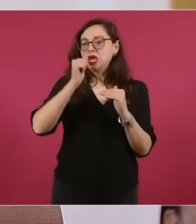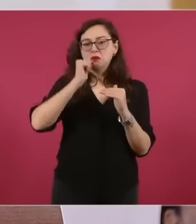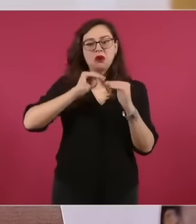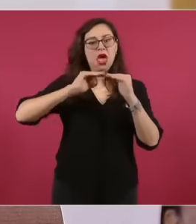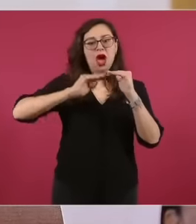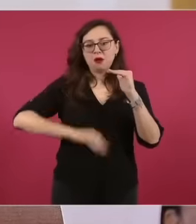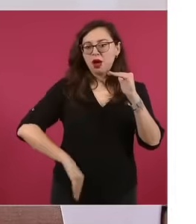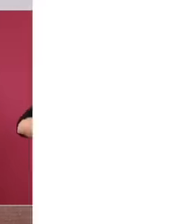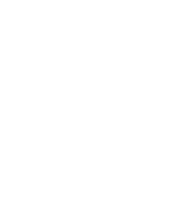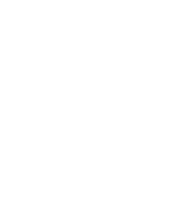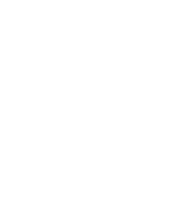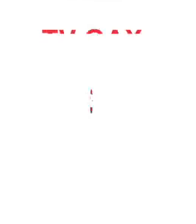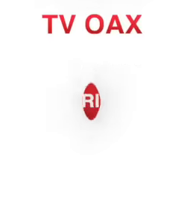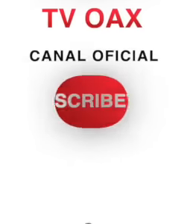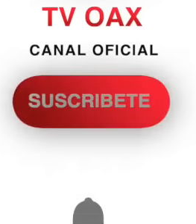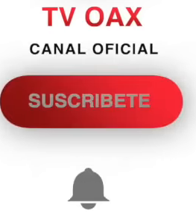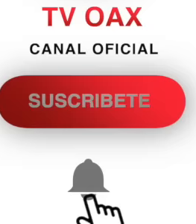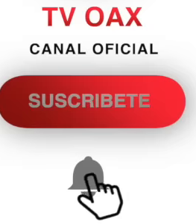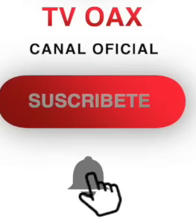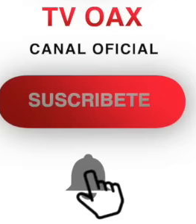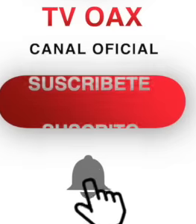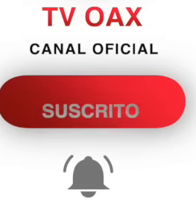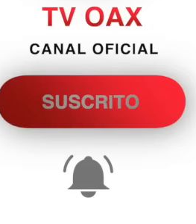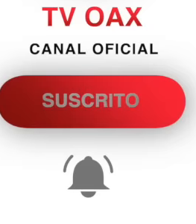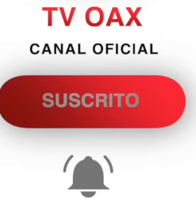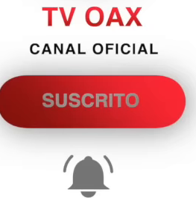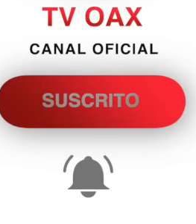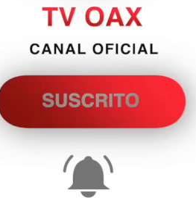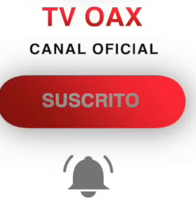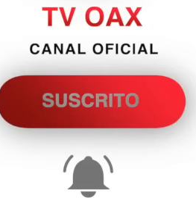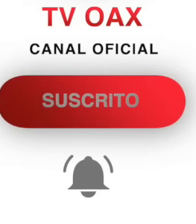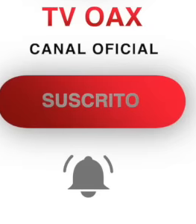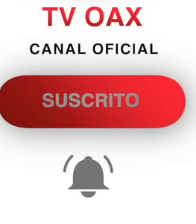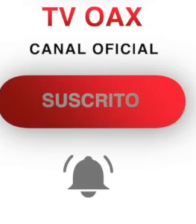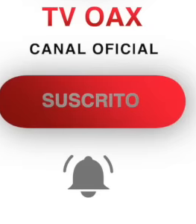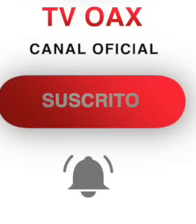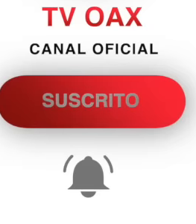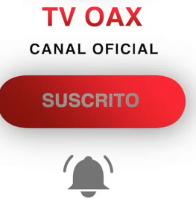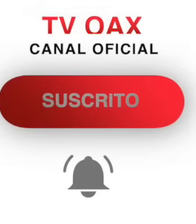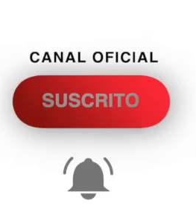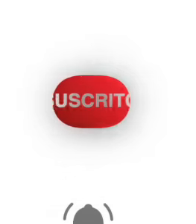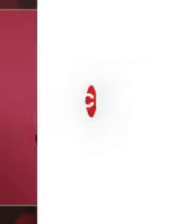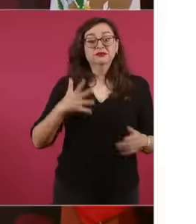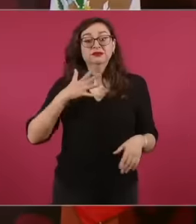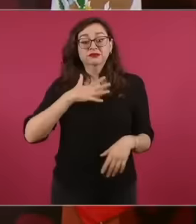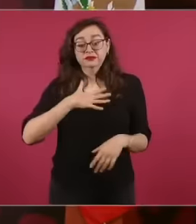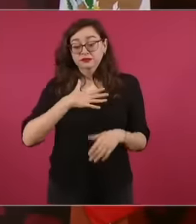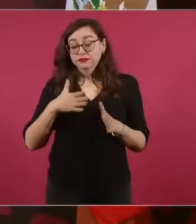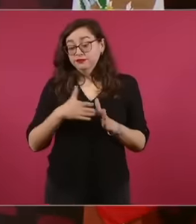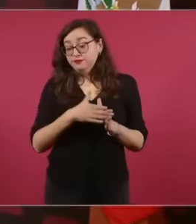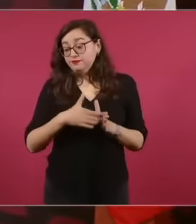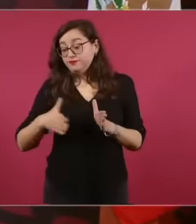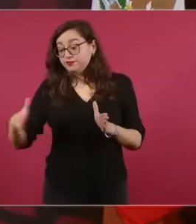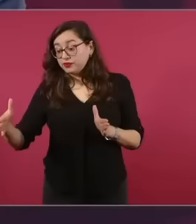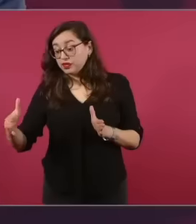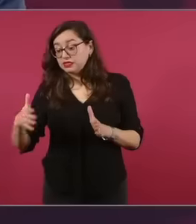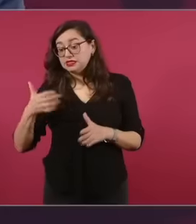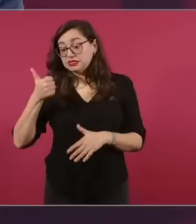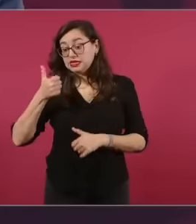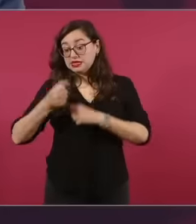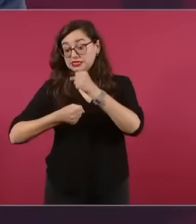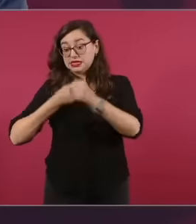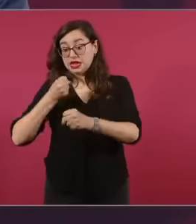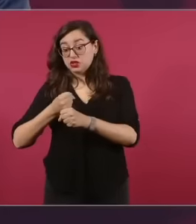Ya estamos a punto de terminar y podemos lograr que en el sexenio, por primera vez,